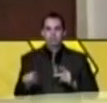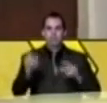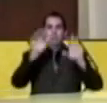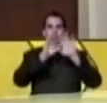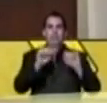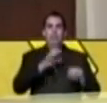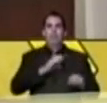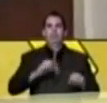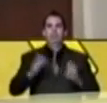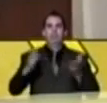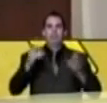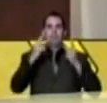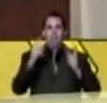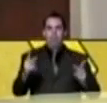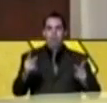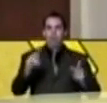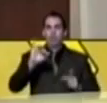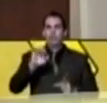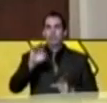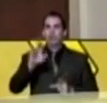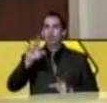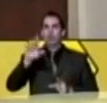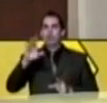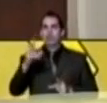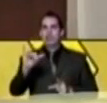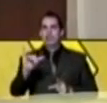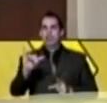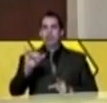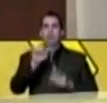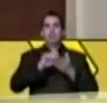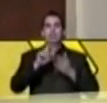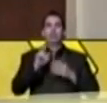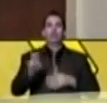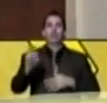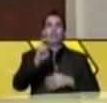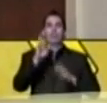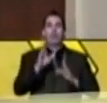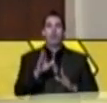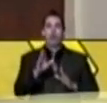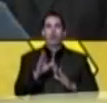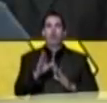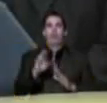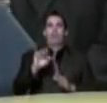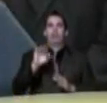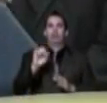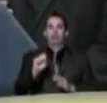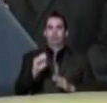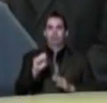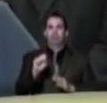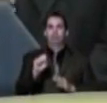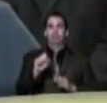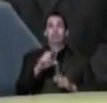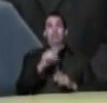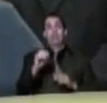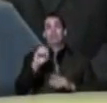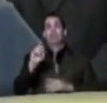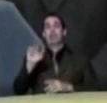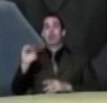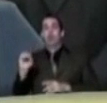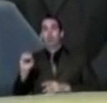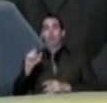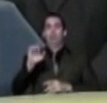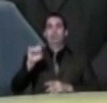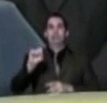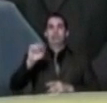presid de la comisi de servicio público Jos el secretario de turismo Mario gonzlez y el secretario de asunto del consumidor daco